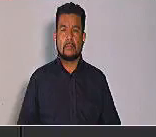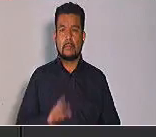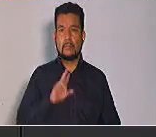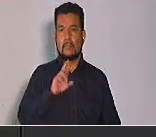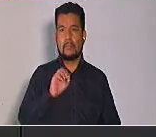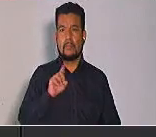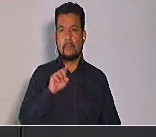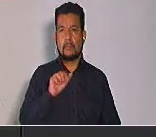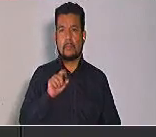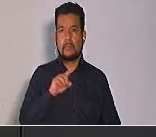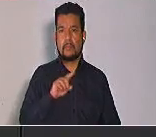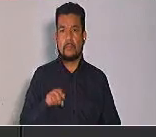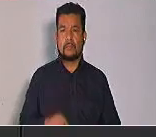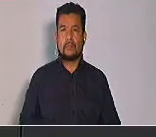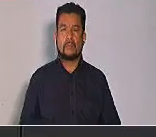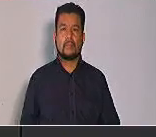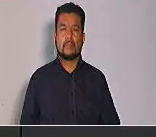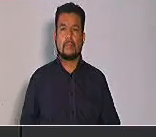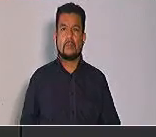Rosas, jurado Flavio William.